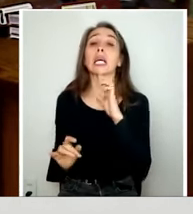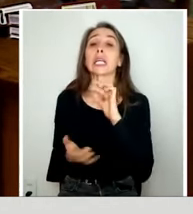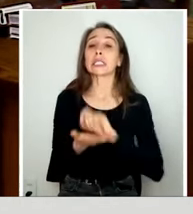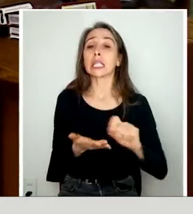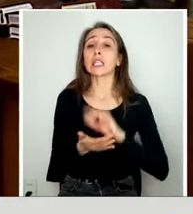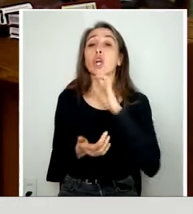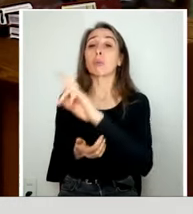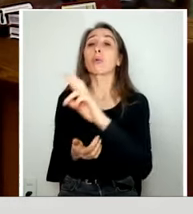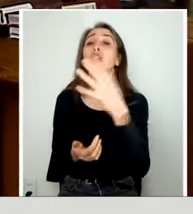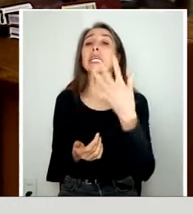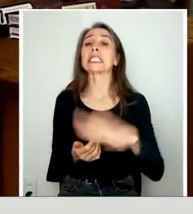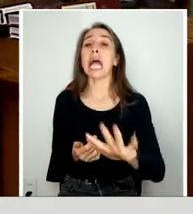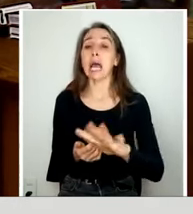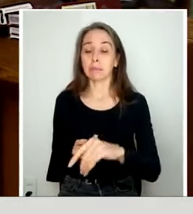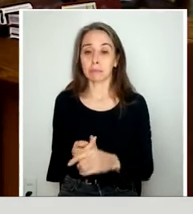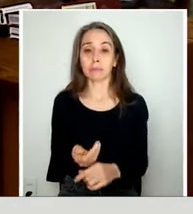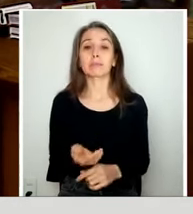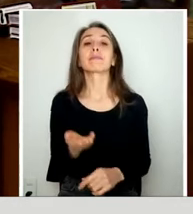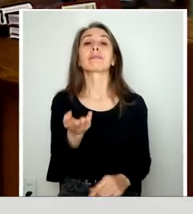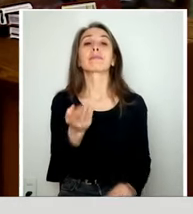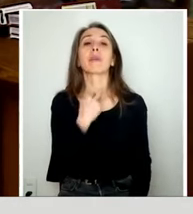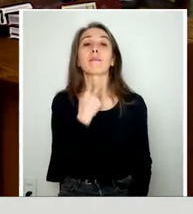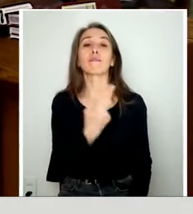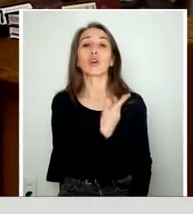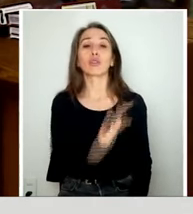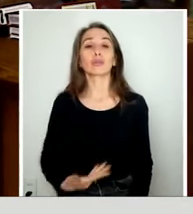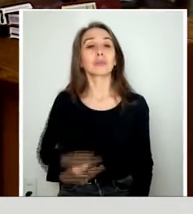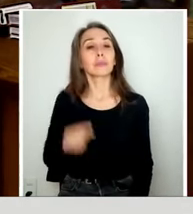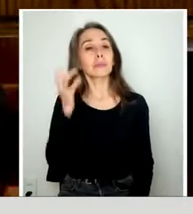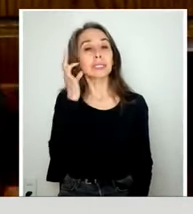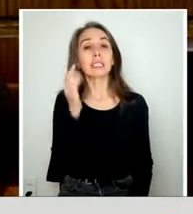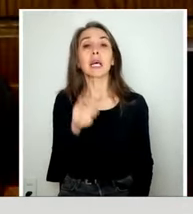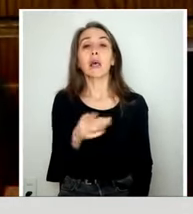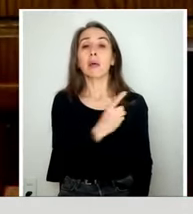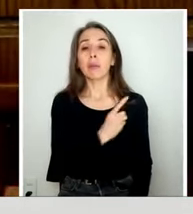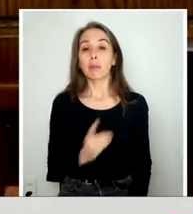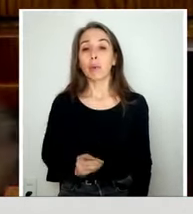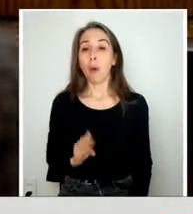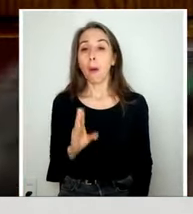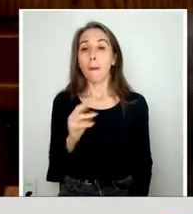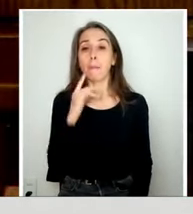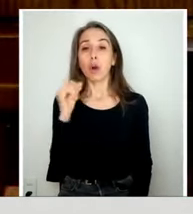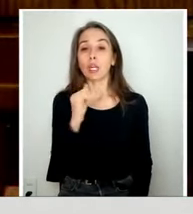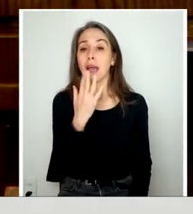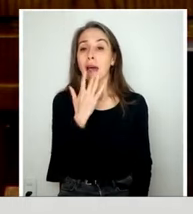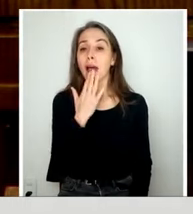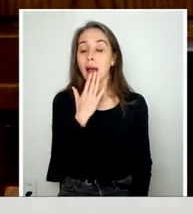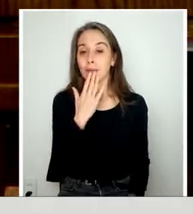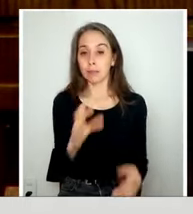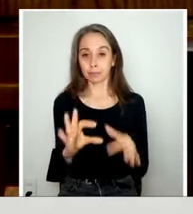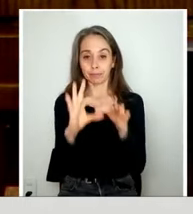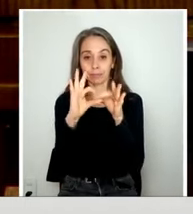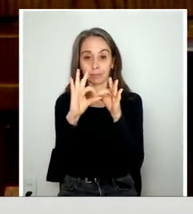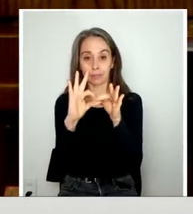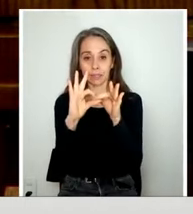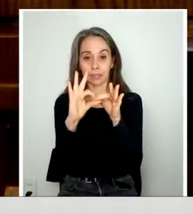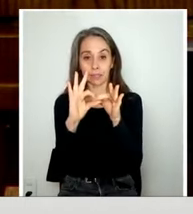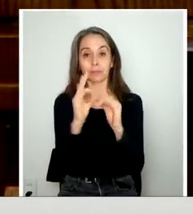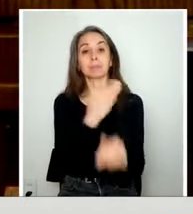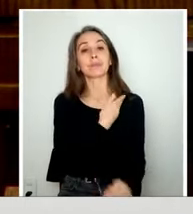diputado Borges tiene la palabra Gracias estimada presidenta